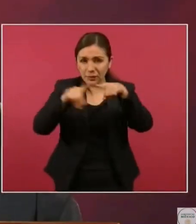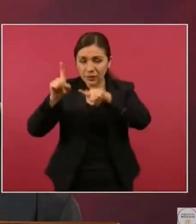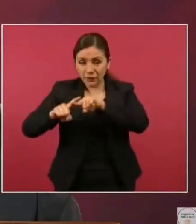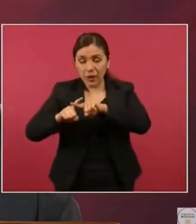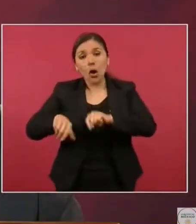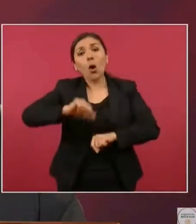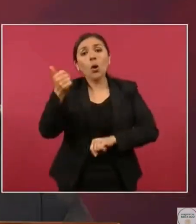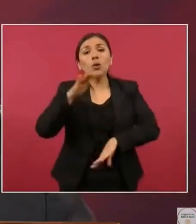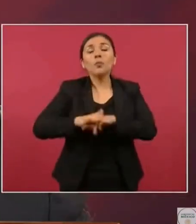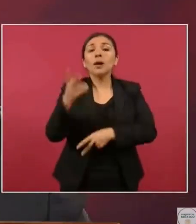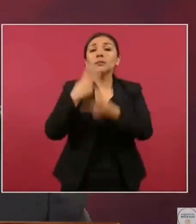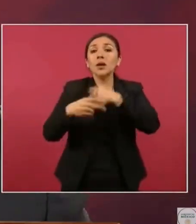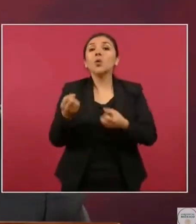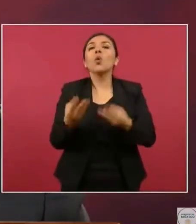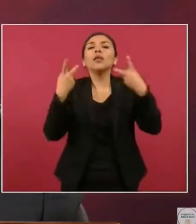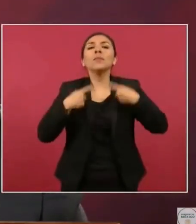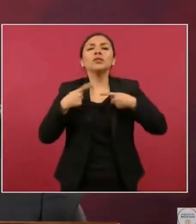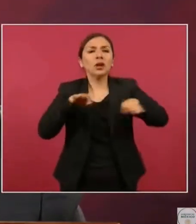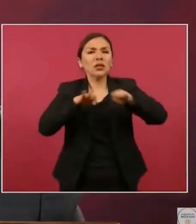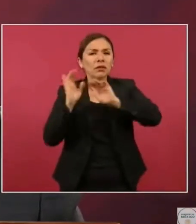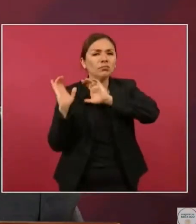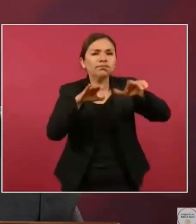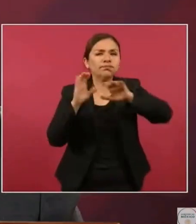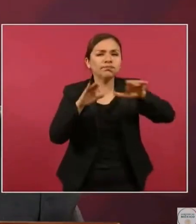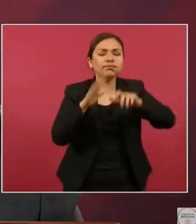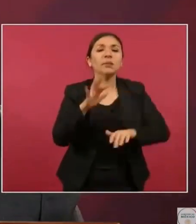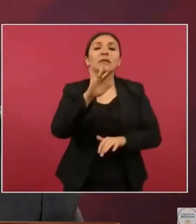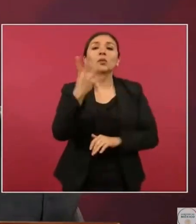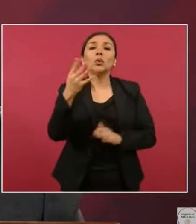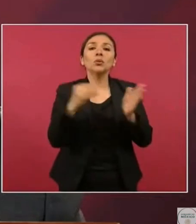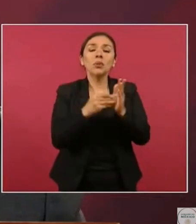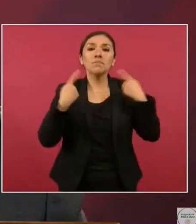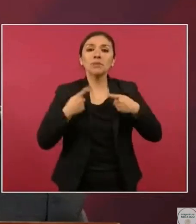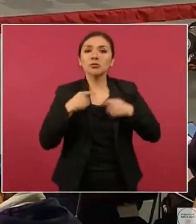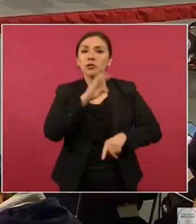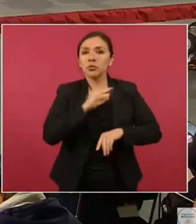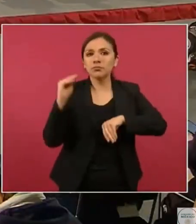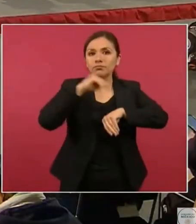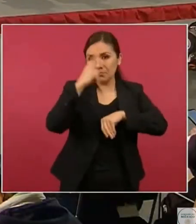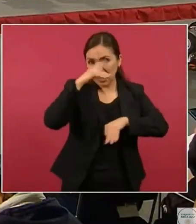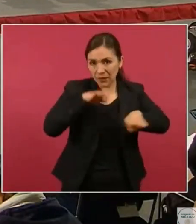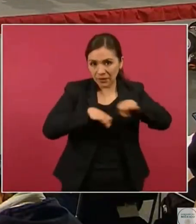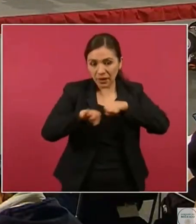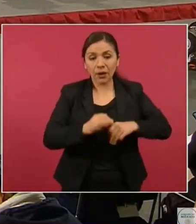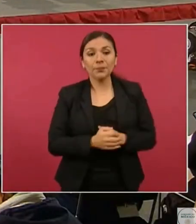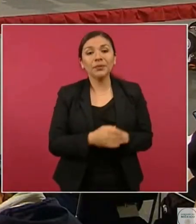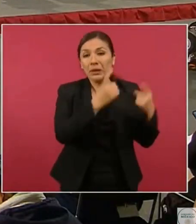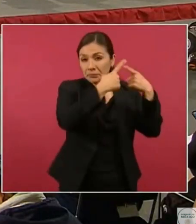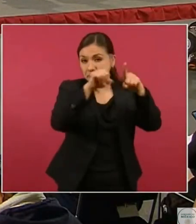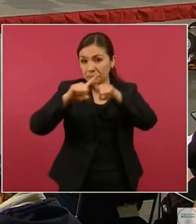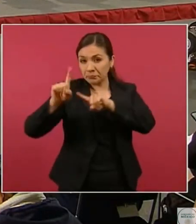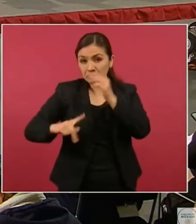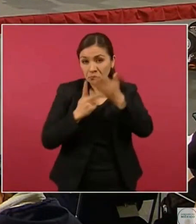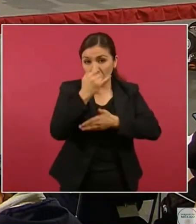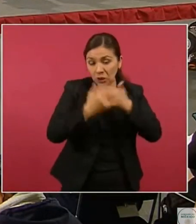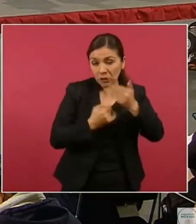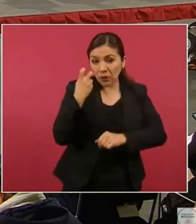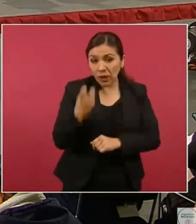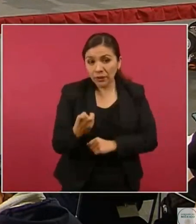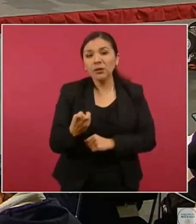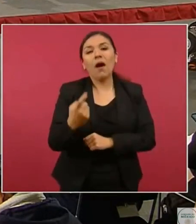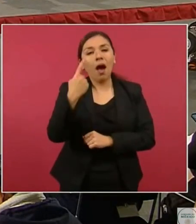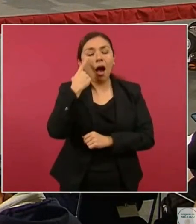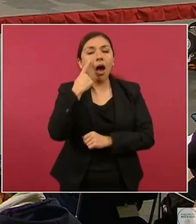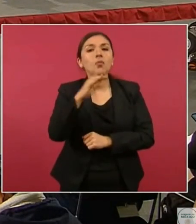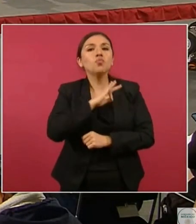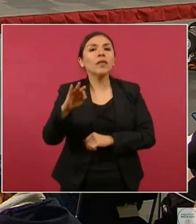uno y una generación de empleos de 54,000 empleos en estos proyectos bueno vemos que